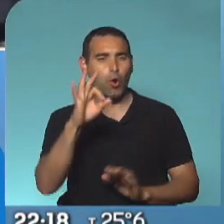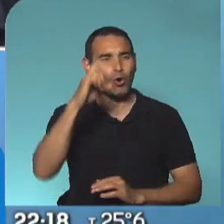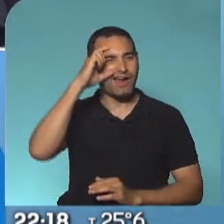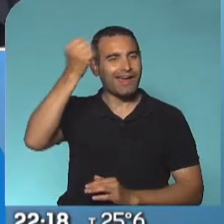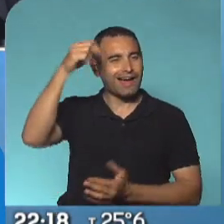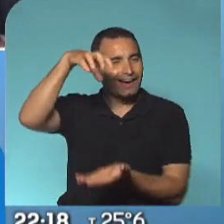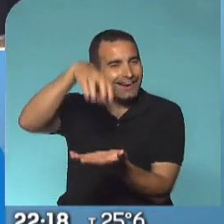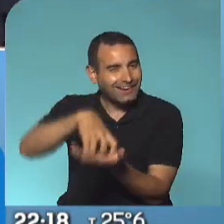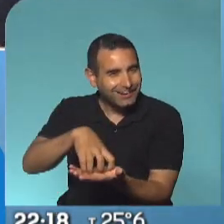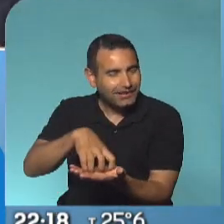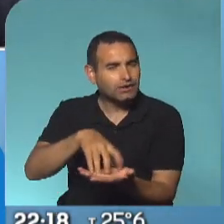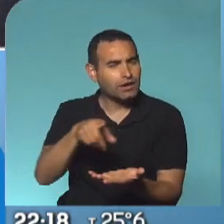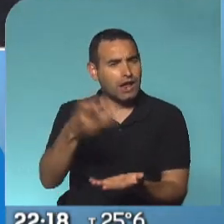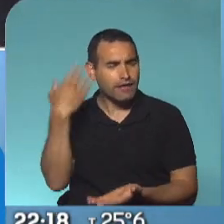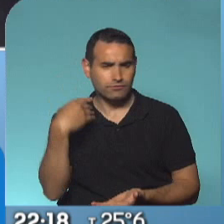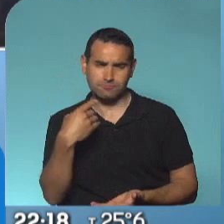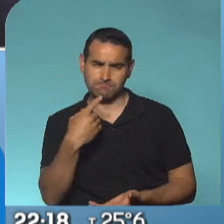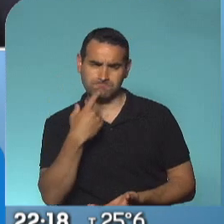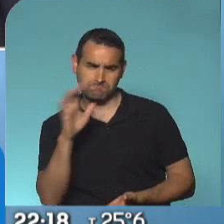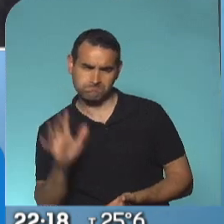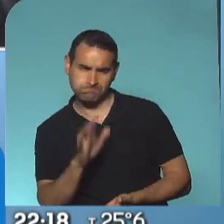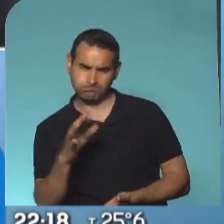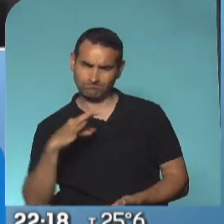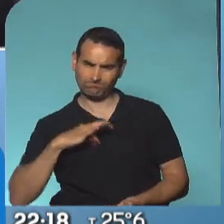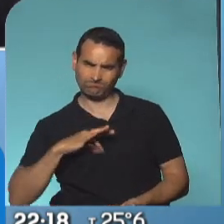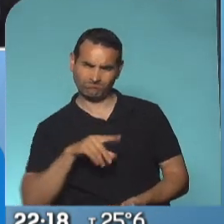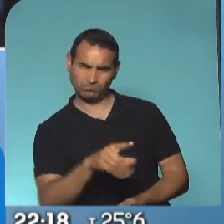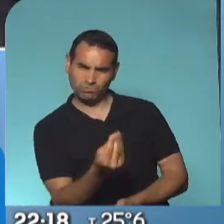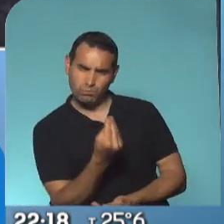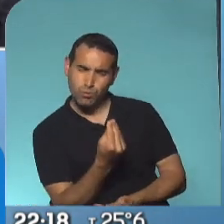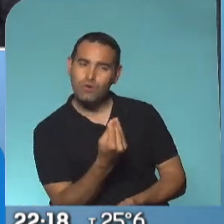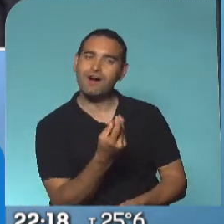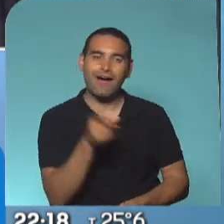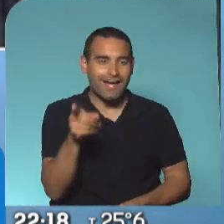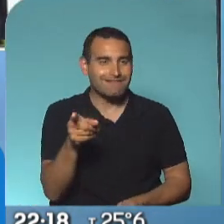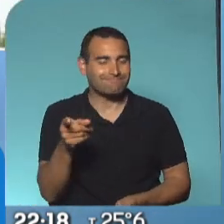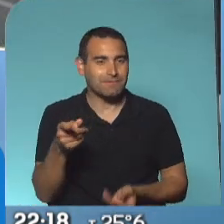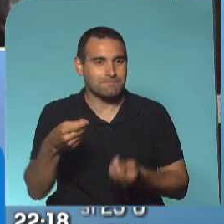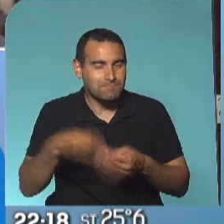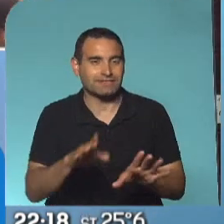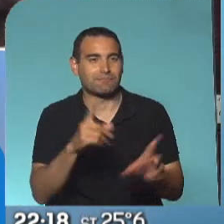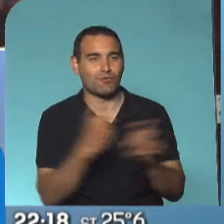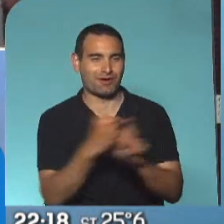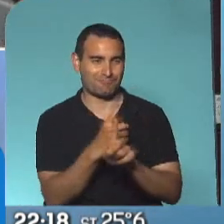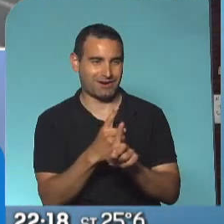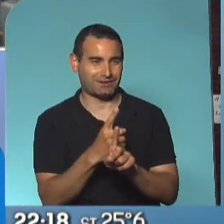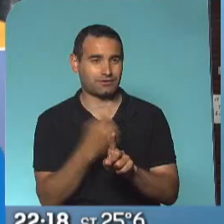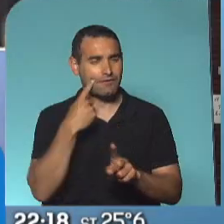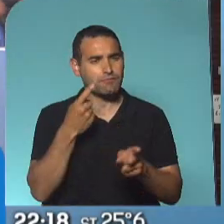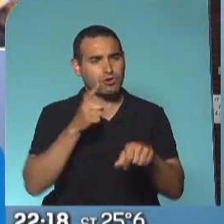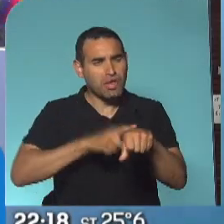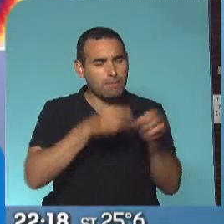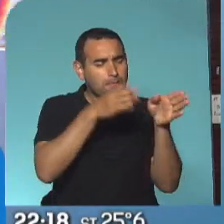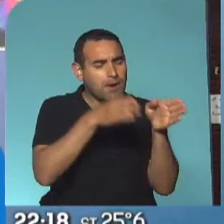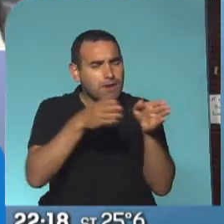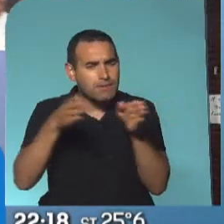OEA cuando cuestiona el proceso electoral, fue el que desencadenó. Si uno reconstruye la cronología, a partir